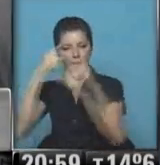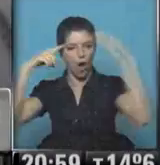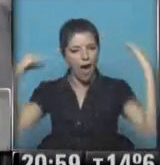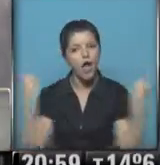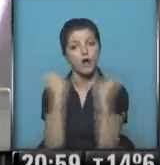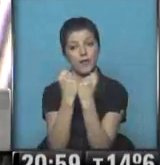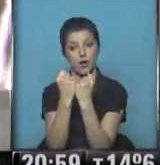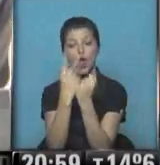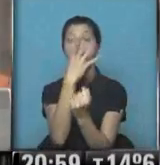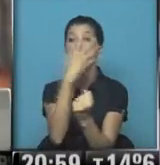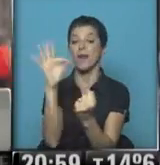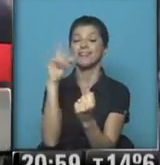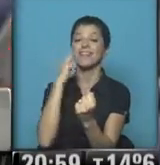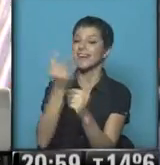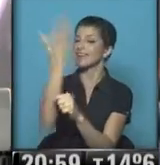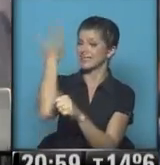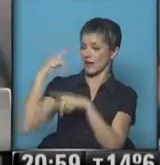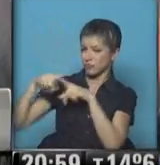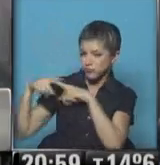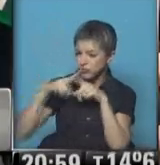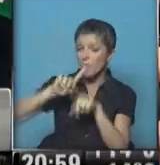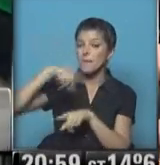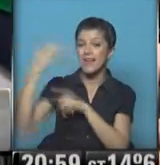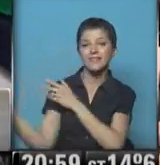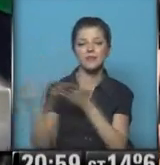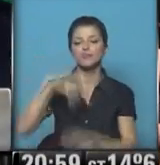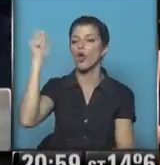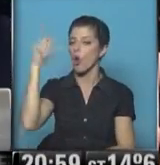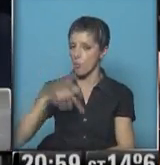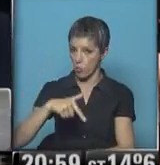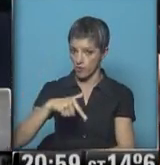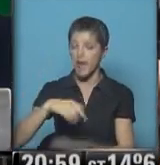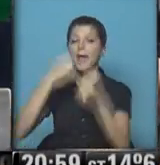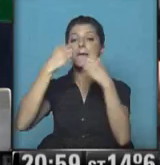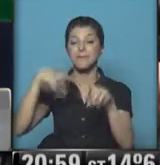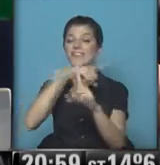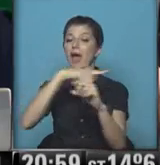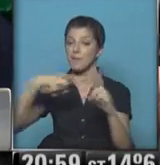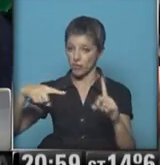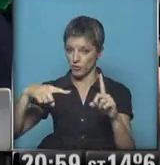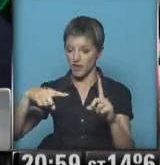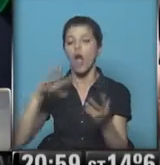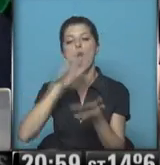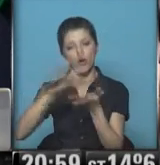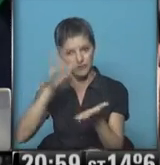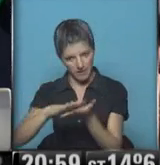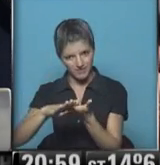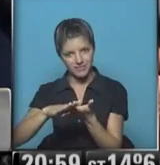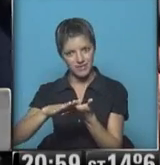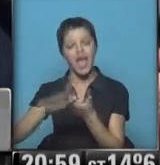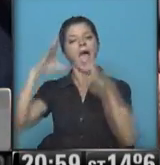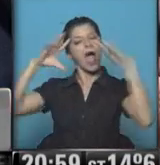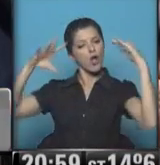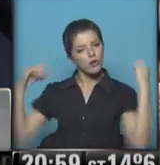40 días de conflicto a mañana el servicio se normaliza a partir del mediodía reiteramos la información hubo